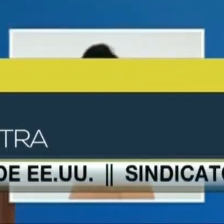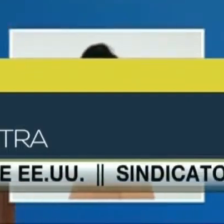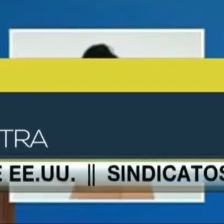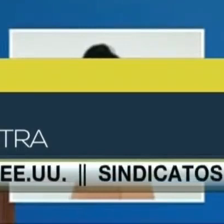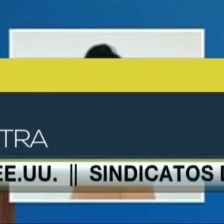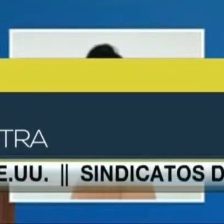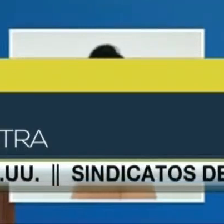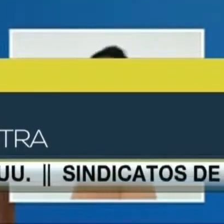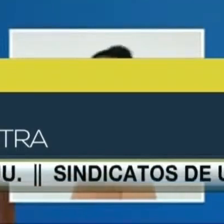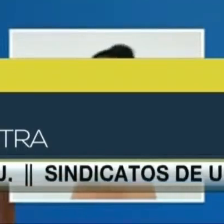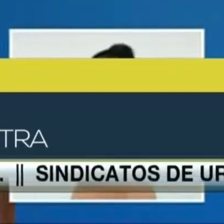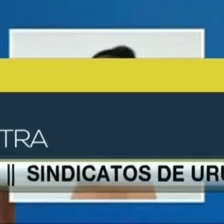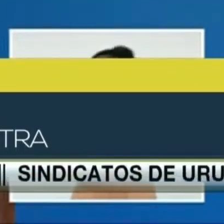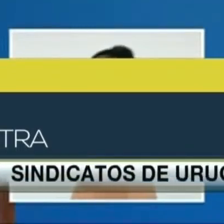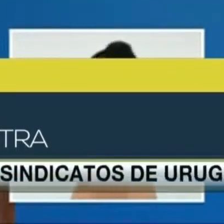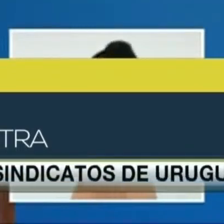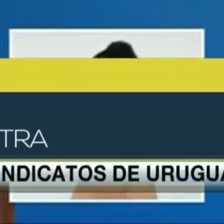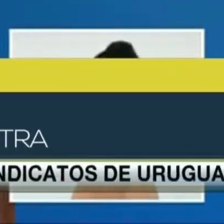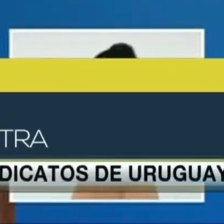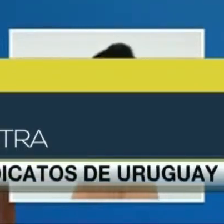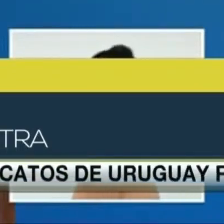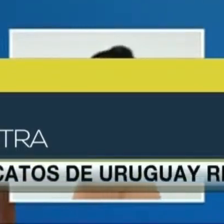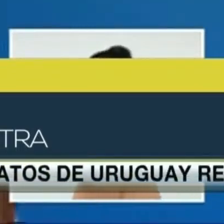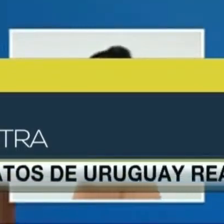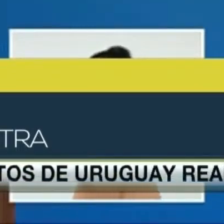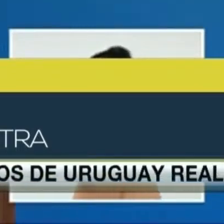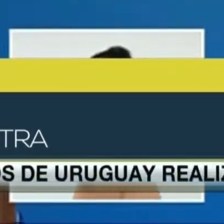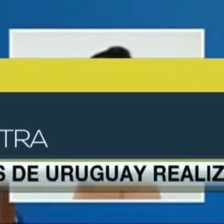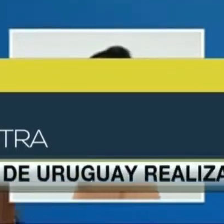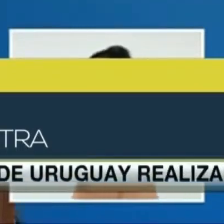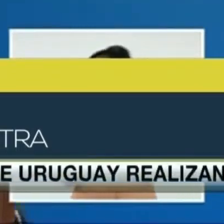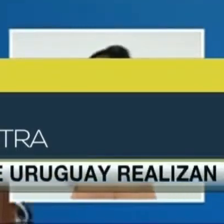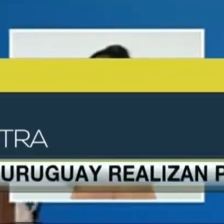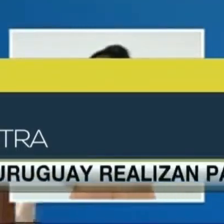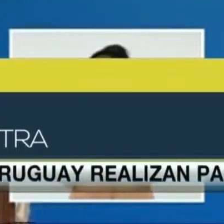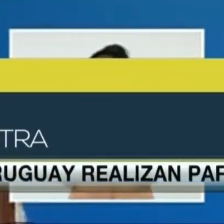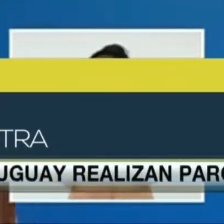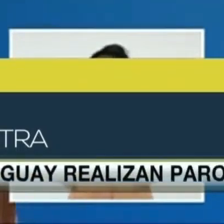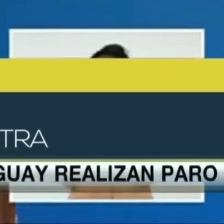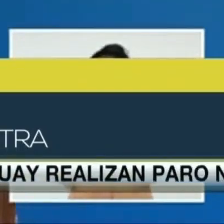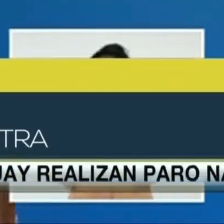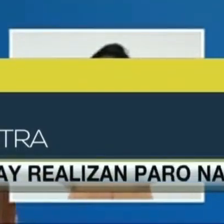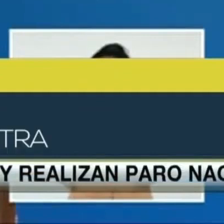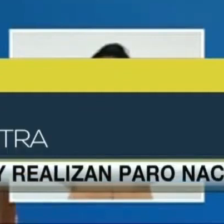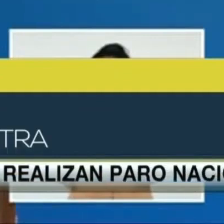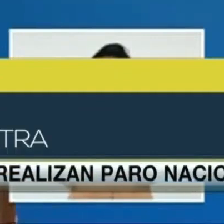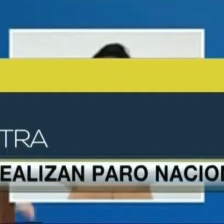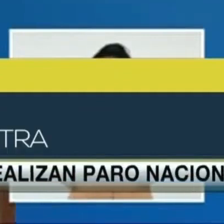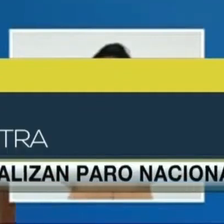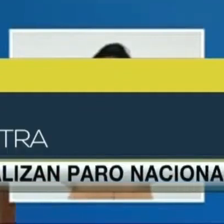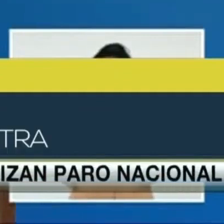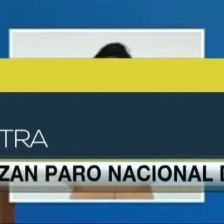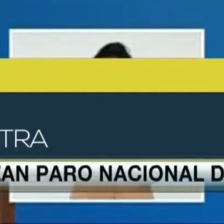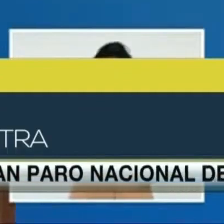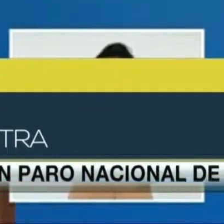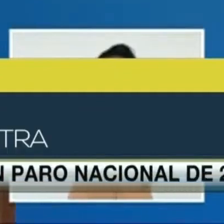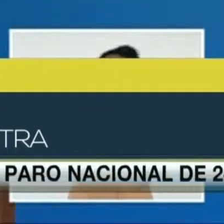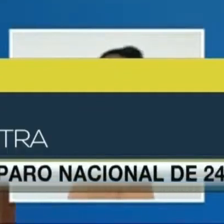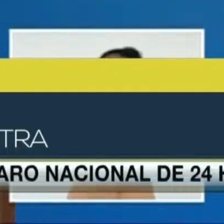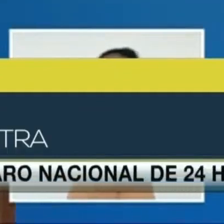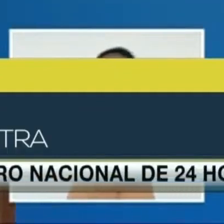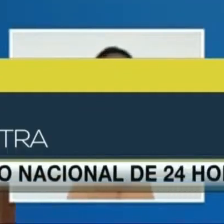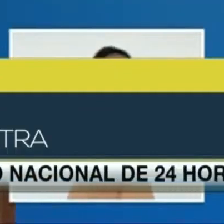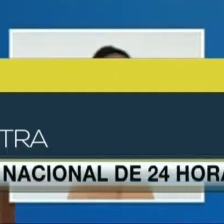evidencia mínima. Las remesas no se gravan, no hay impuestos, no hay